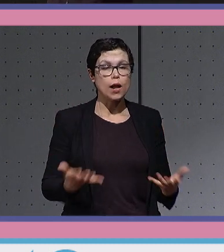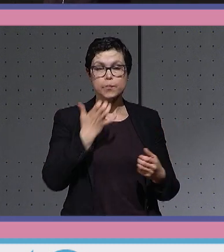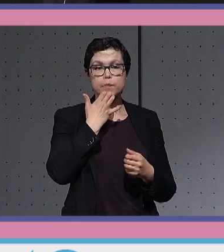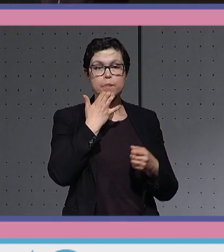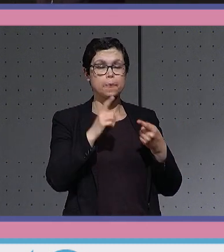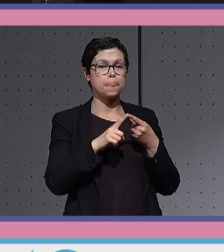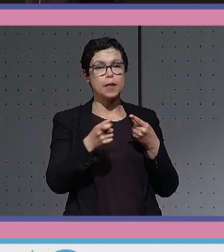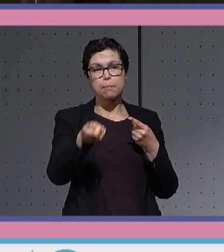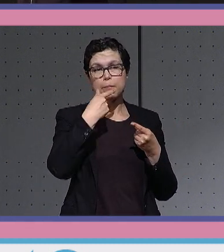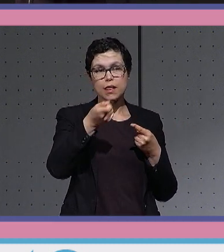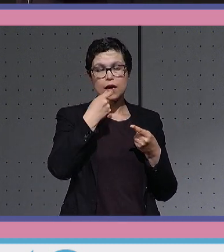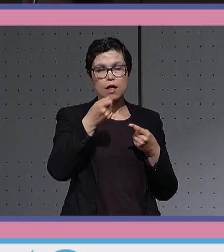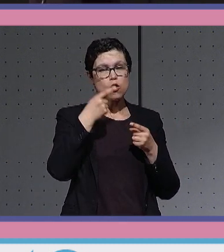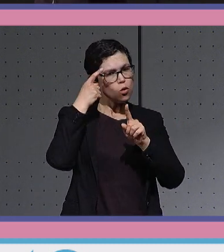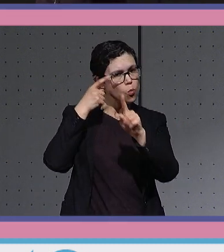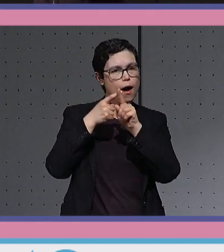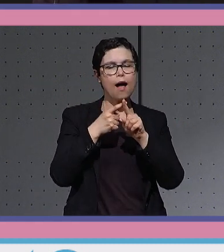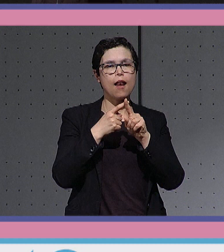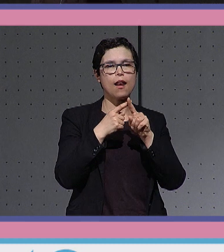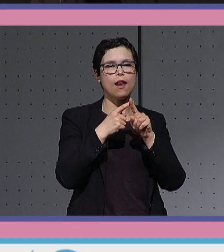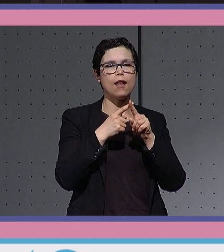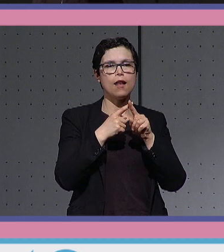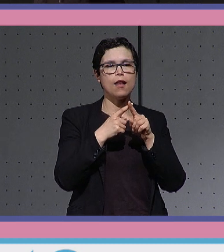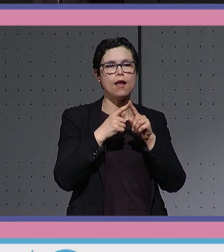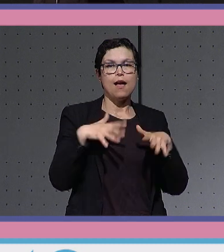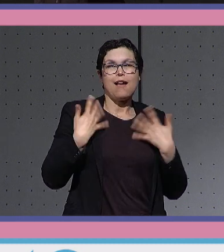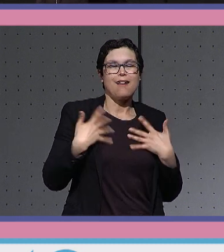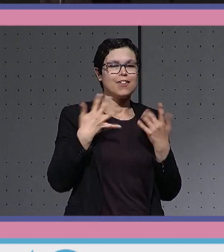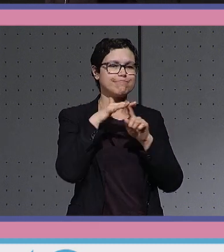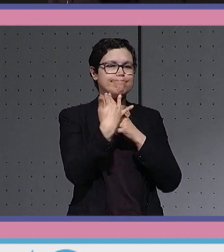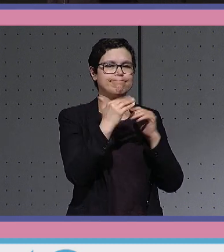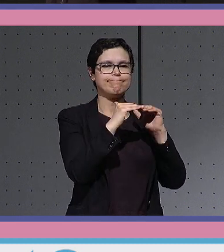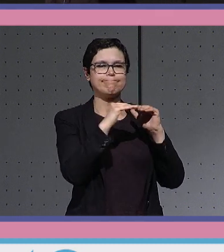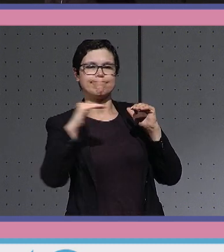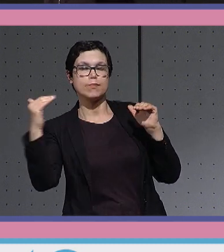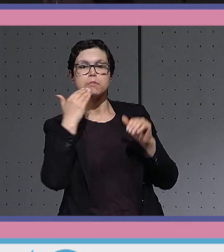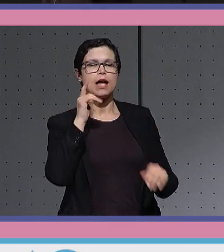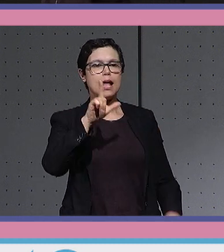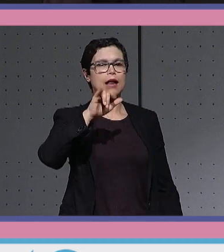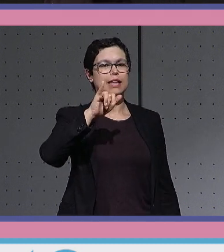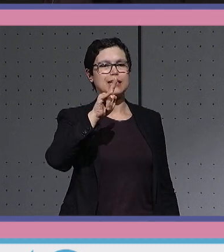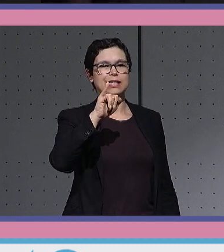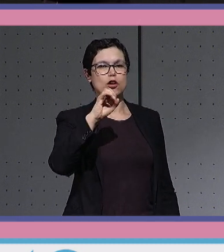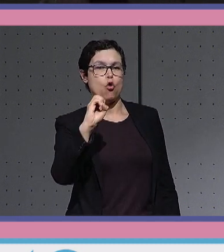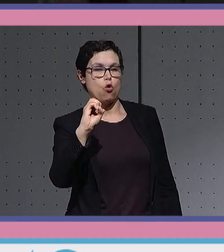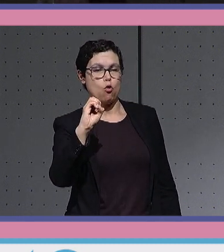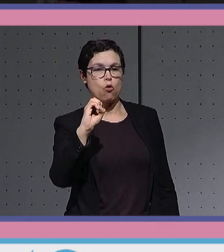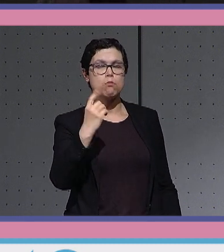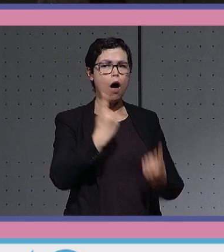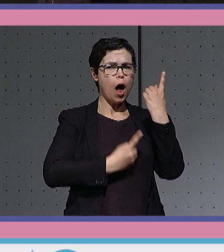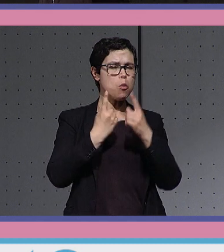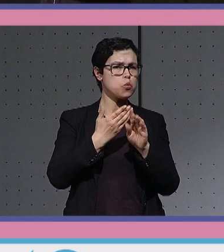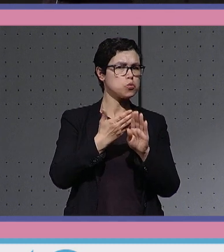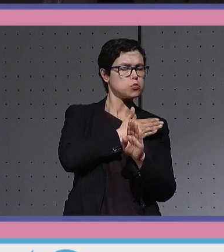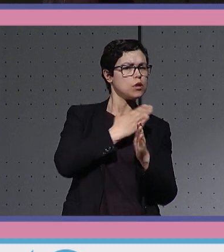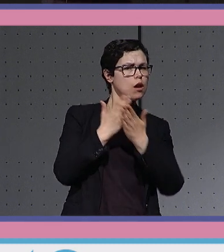Fundamentalmente medicaciones estabilizadoras del estado de ánimo. Una de ellas el litio. ¿Por qué? Pues porque se ha visto utilidad en estudios de mucho menor calidad